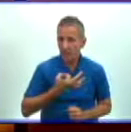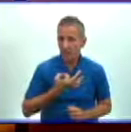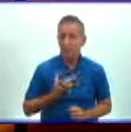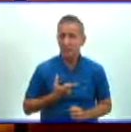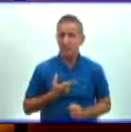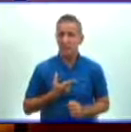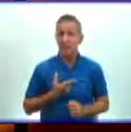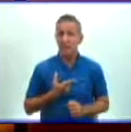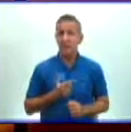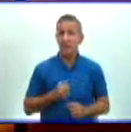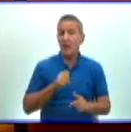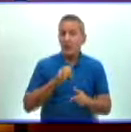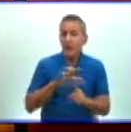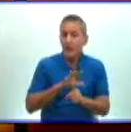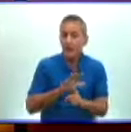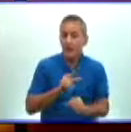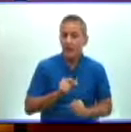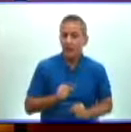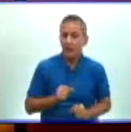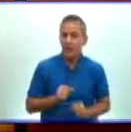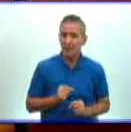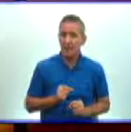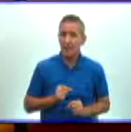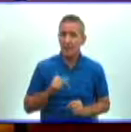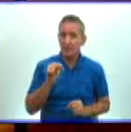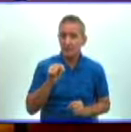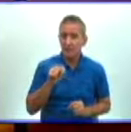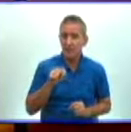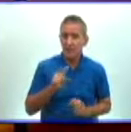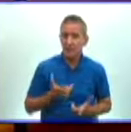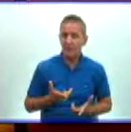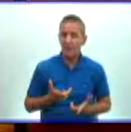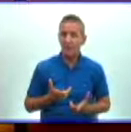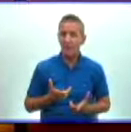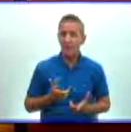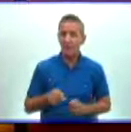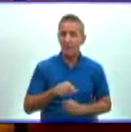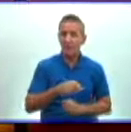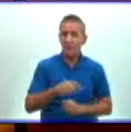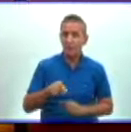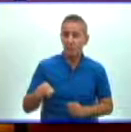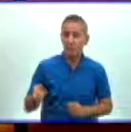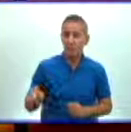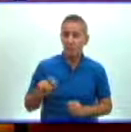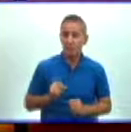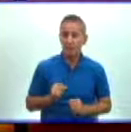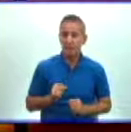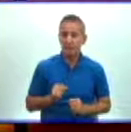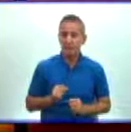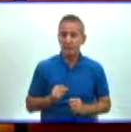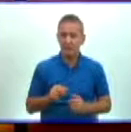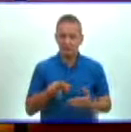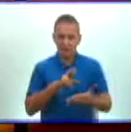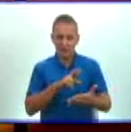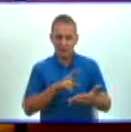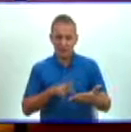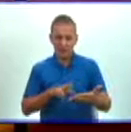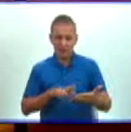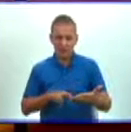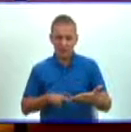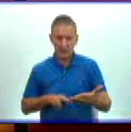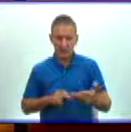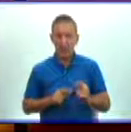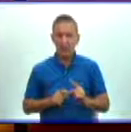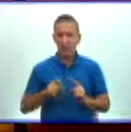Entonces, a partir de este momento, ustedes van a ir revisando el